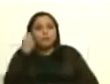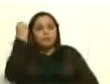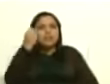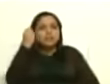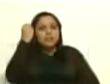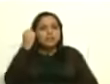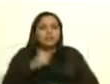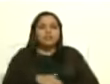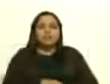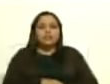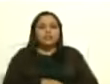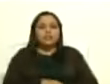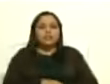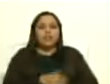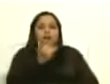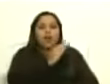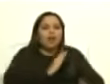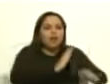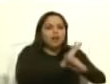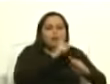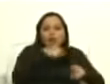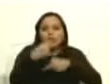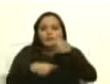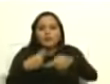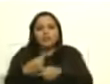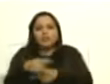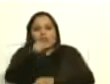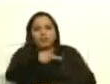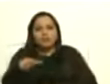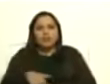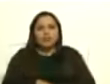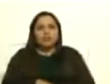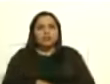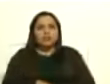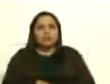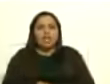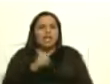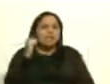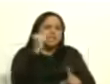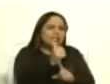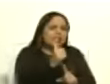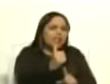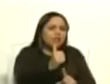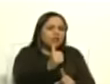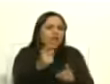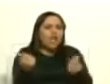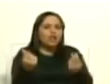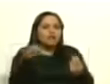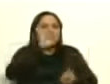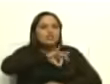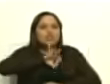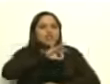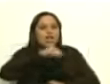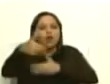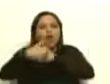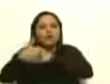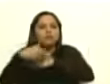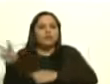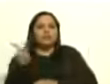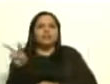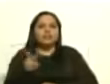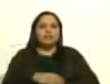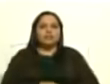tendrán impacto sobre las personas. Un genocidio económico y social es lo que se ha cometido contra